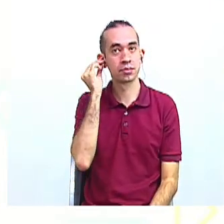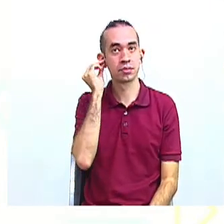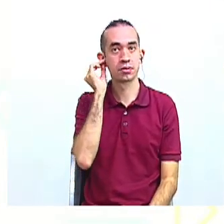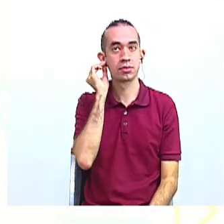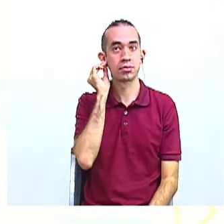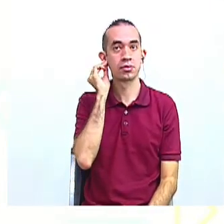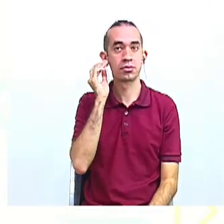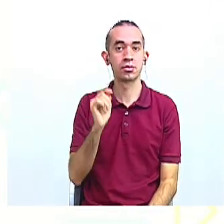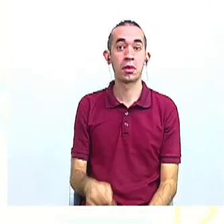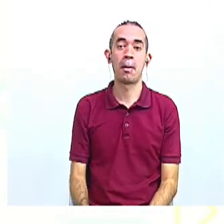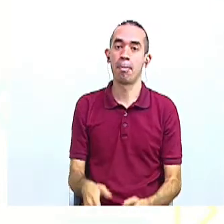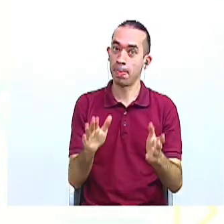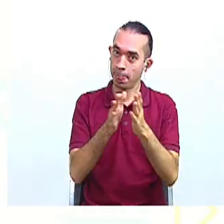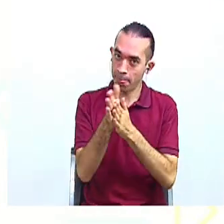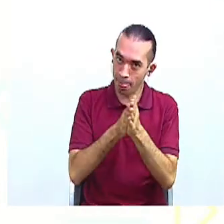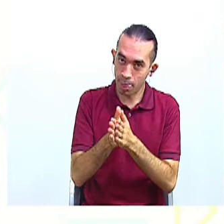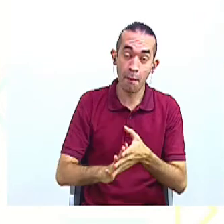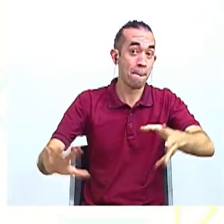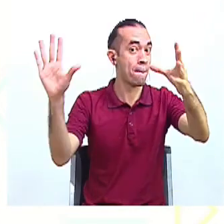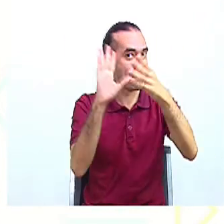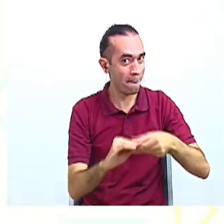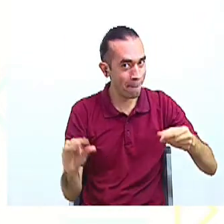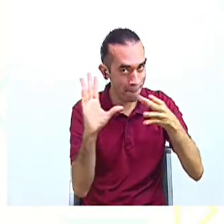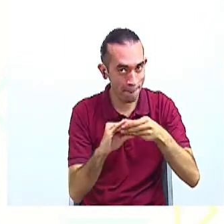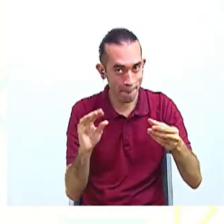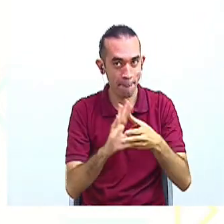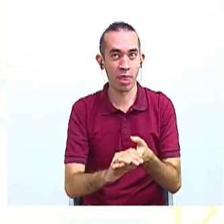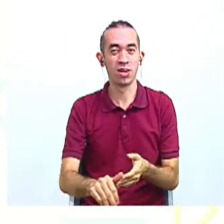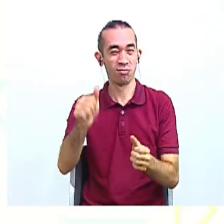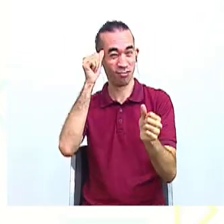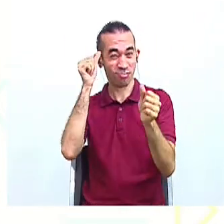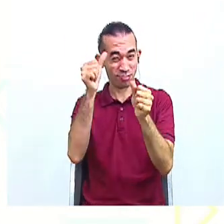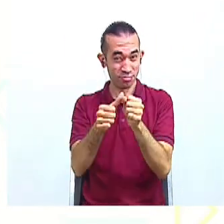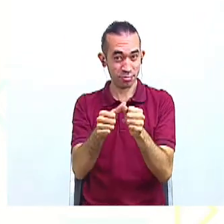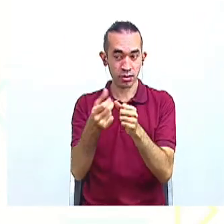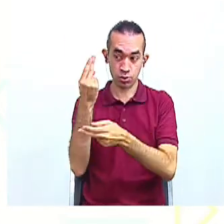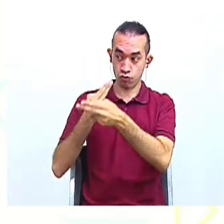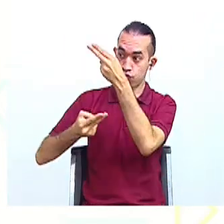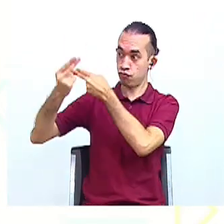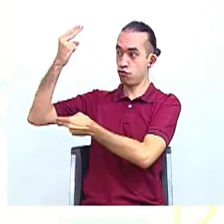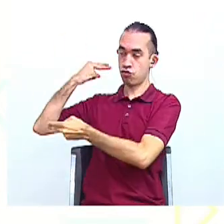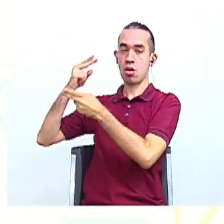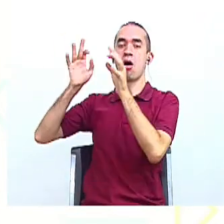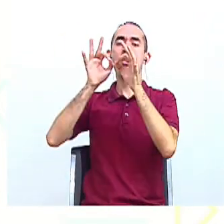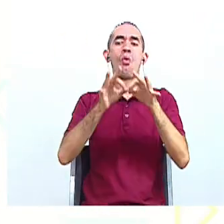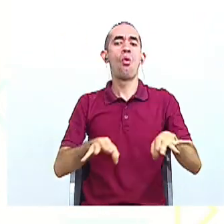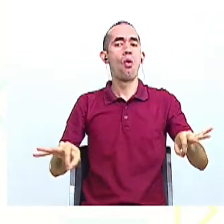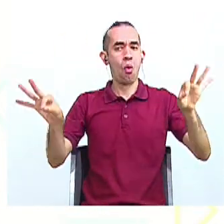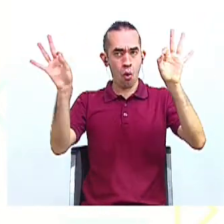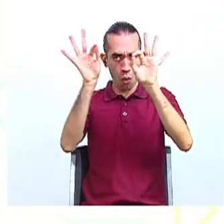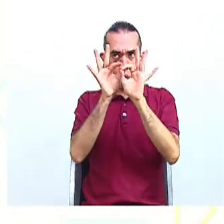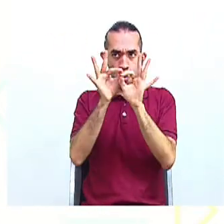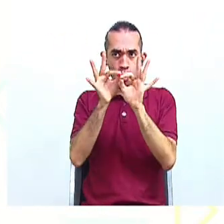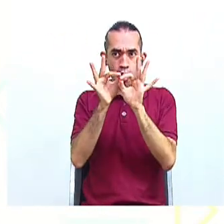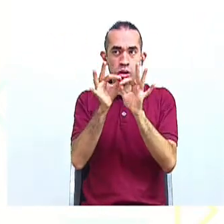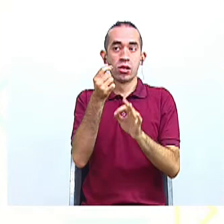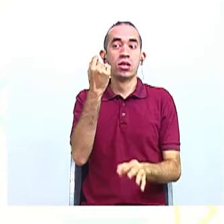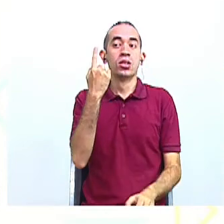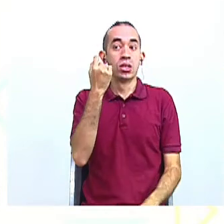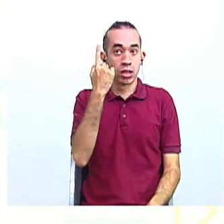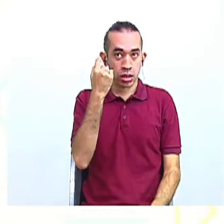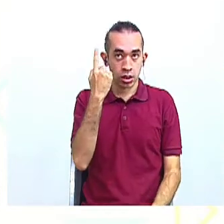Entonces, hoy les voy a contar un poquito de historia. Recuerden que la historia es muy importante para